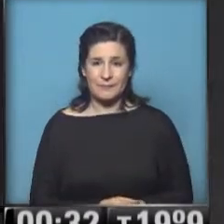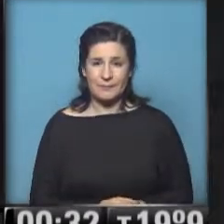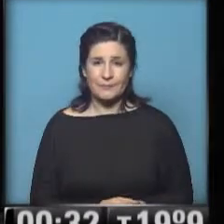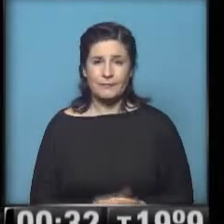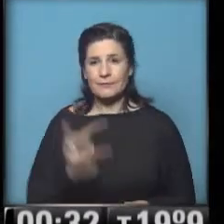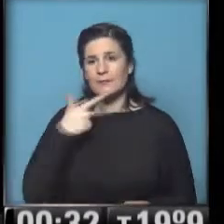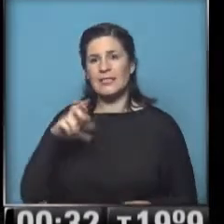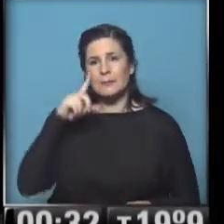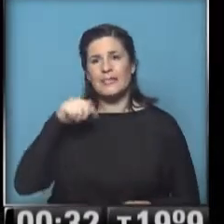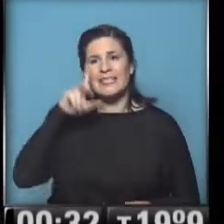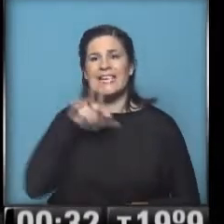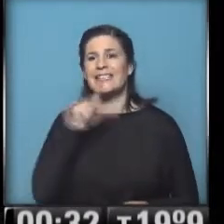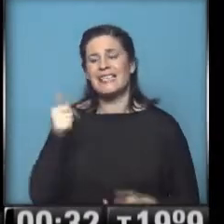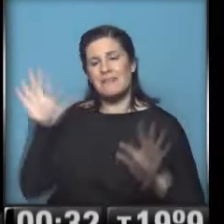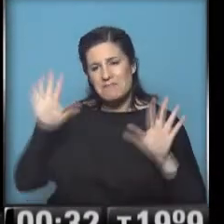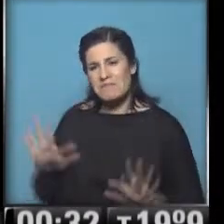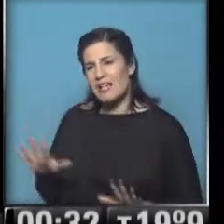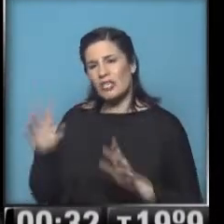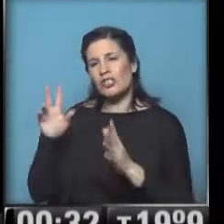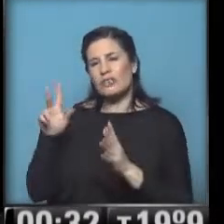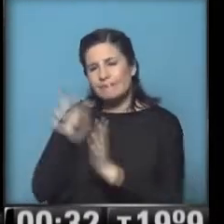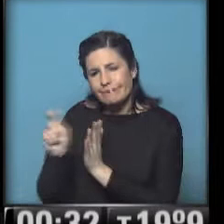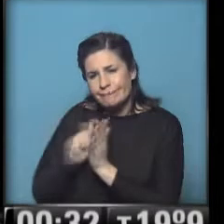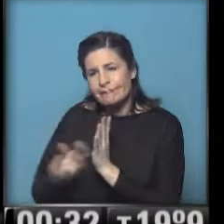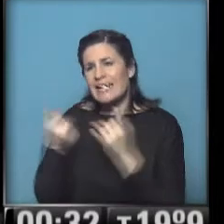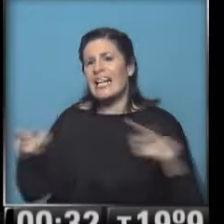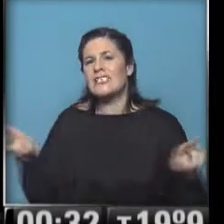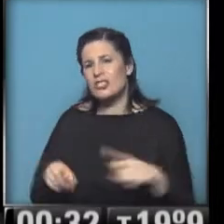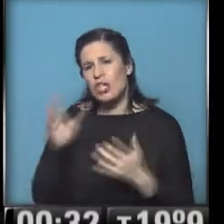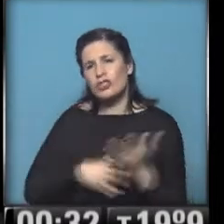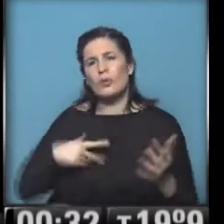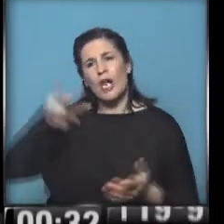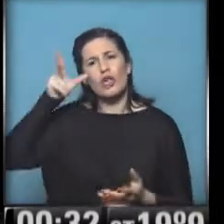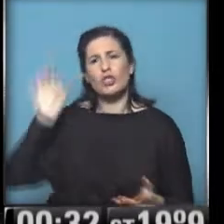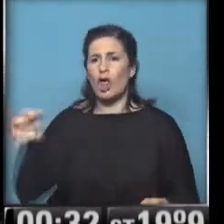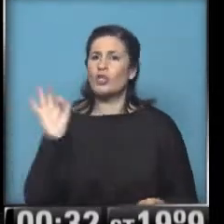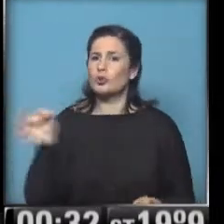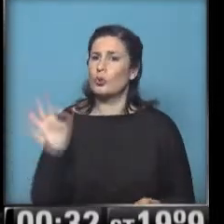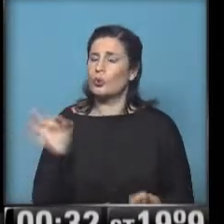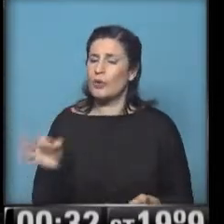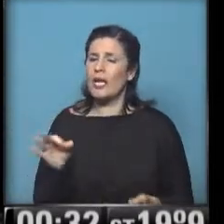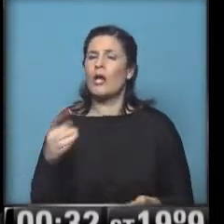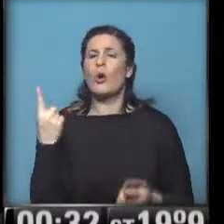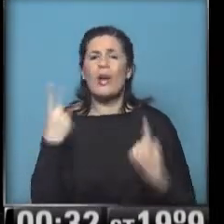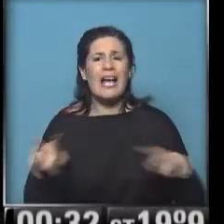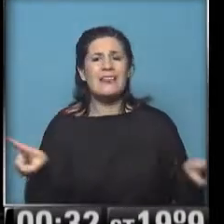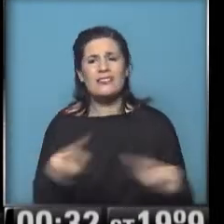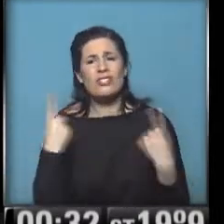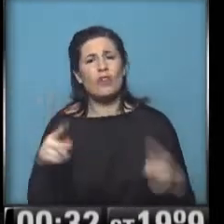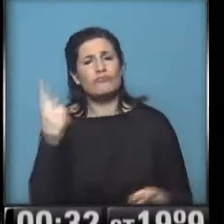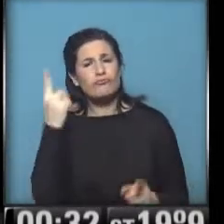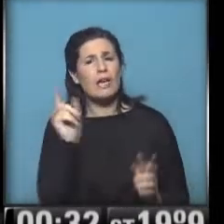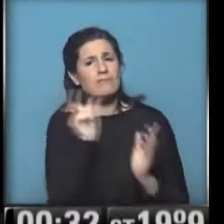Luis Alberto Spinetta compuso una canción que se llamó 8 de octubre y hay una parte de la letra que siempre me quedó grabada desde la primera vez que